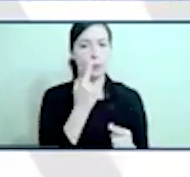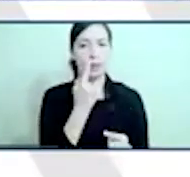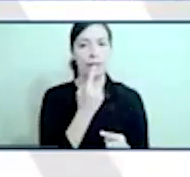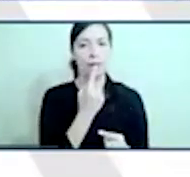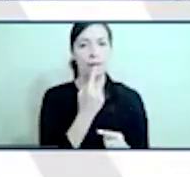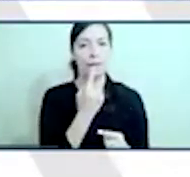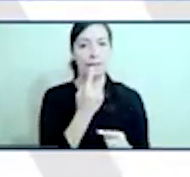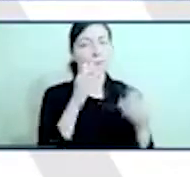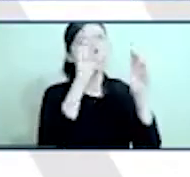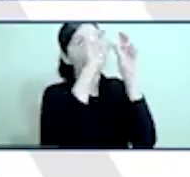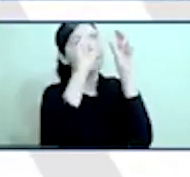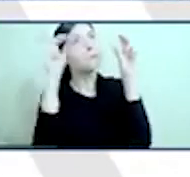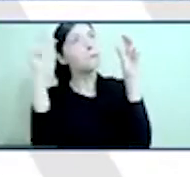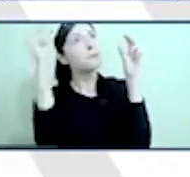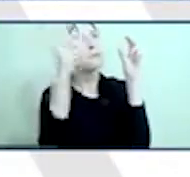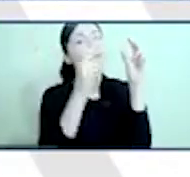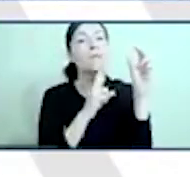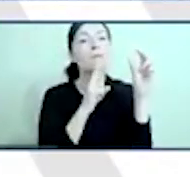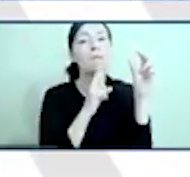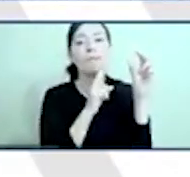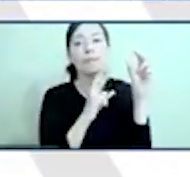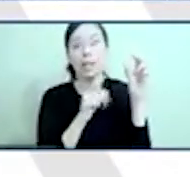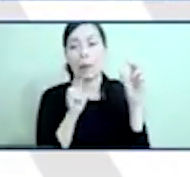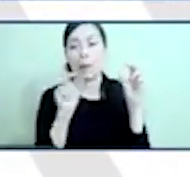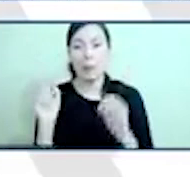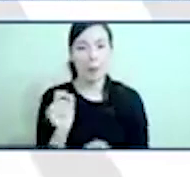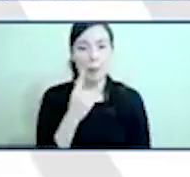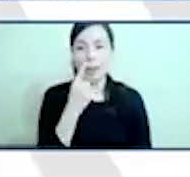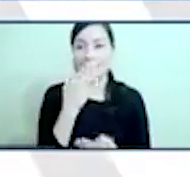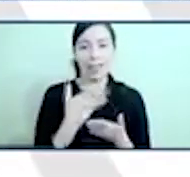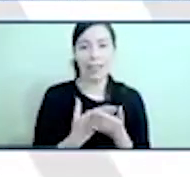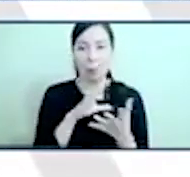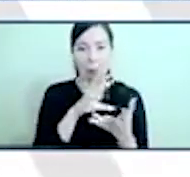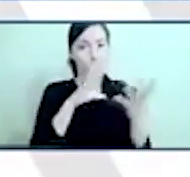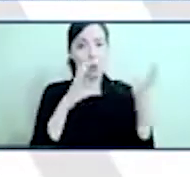puesto en órbita por los seres humanos?